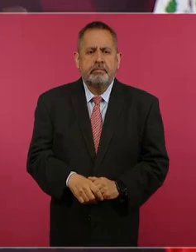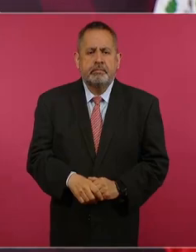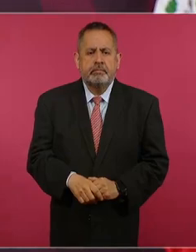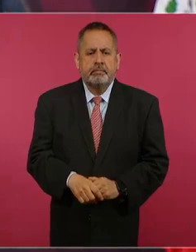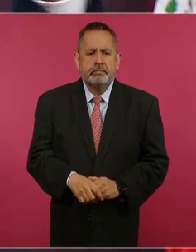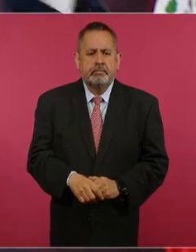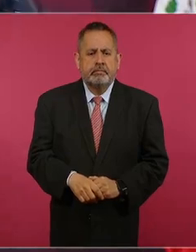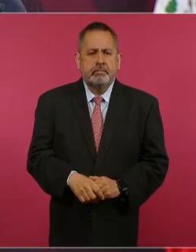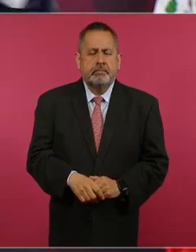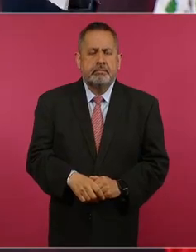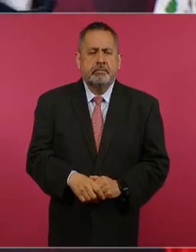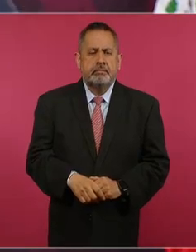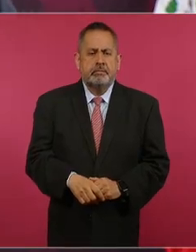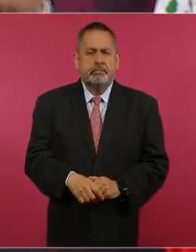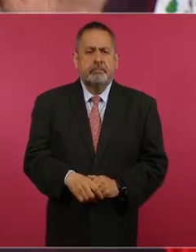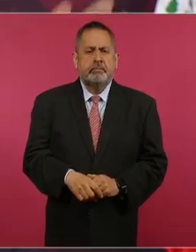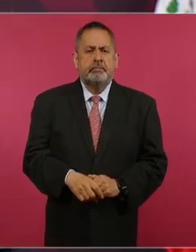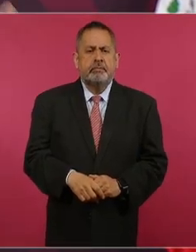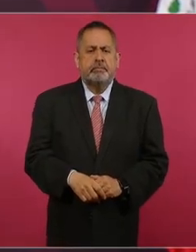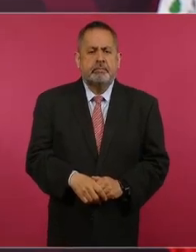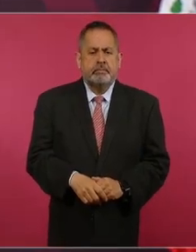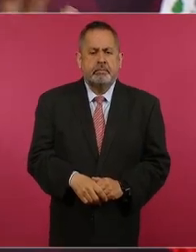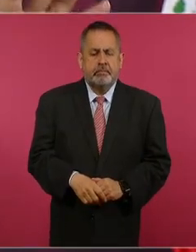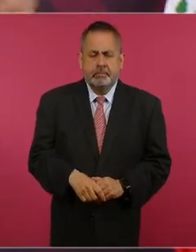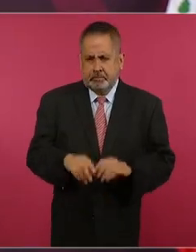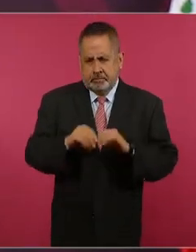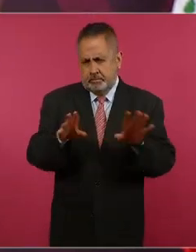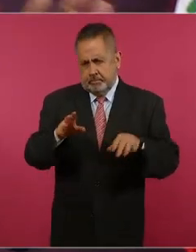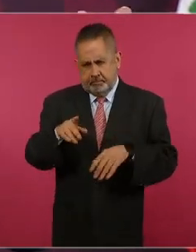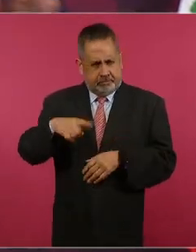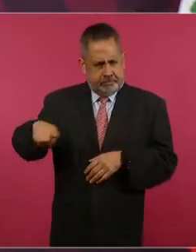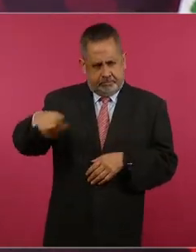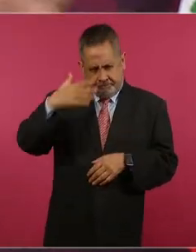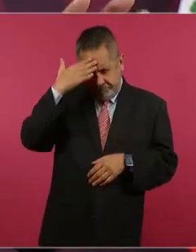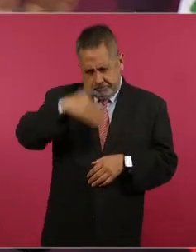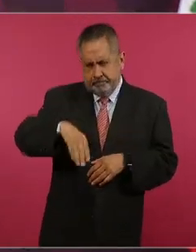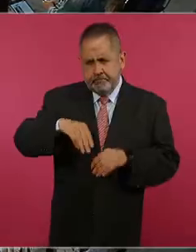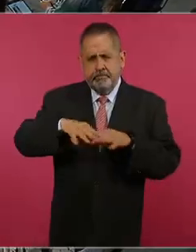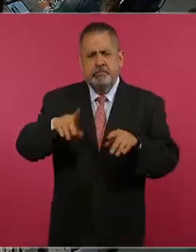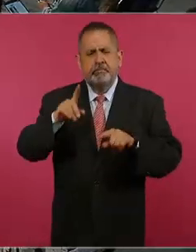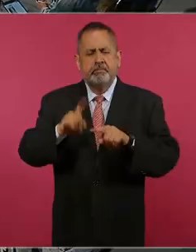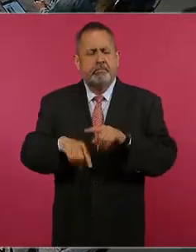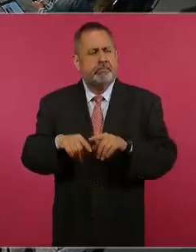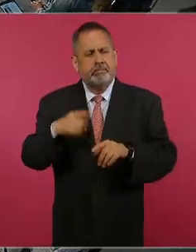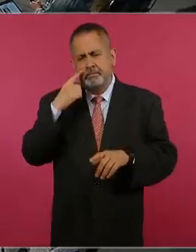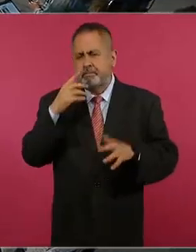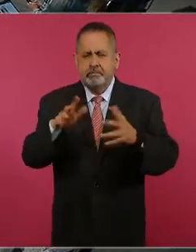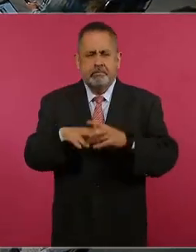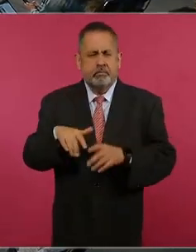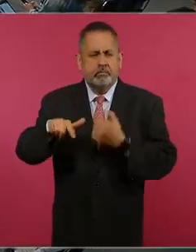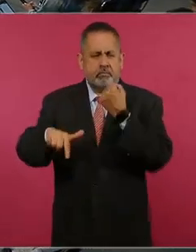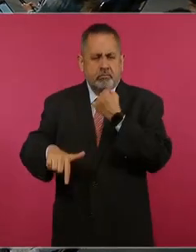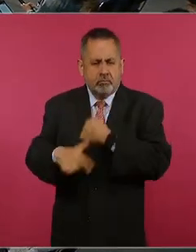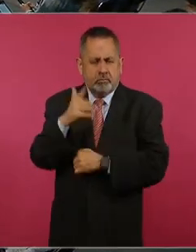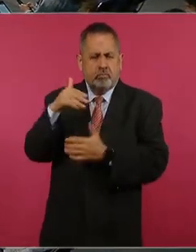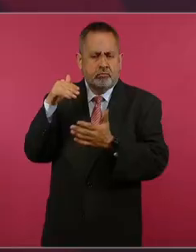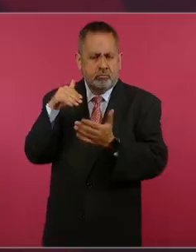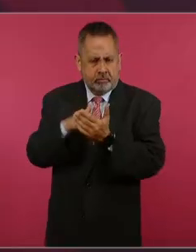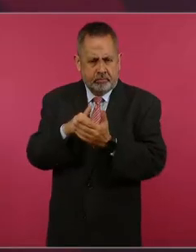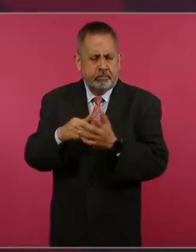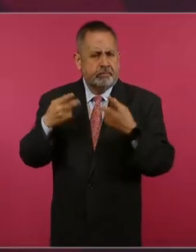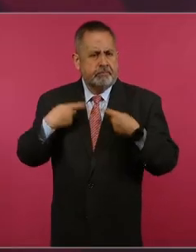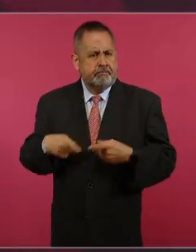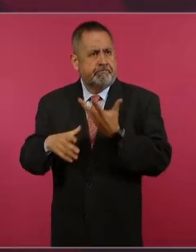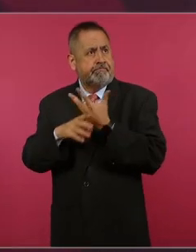para que tengan una idea de 12 mil migrantes promedio